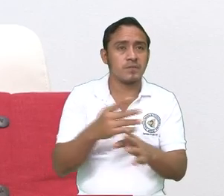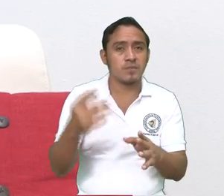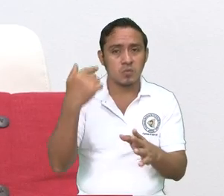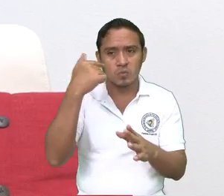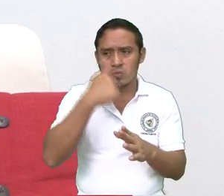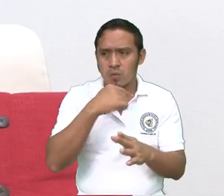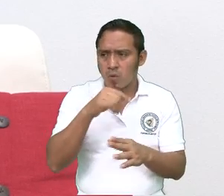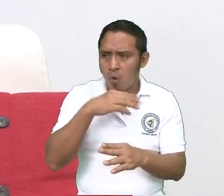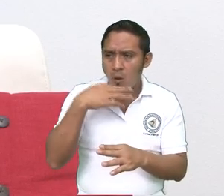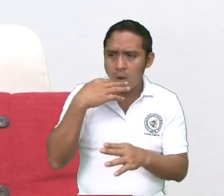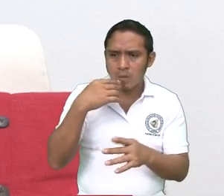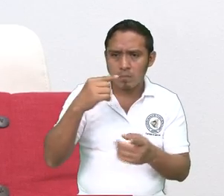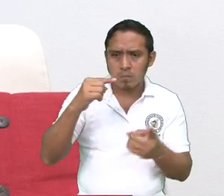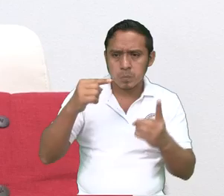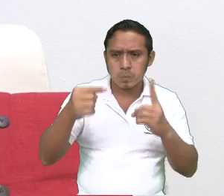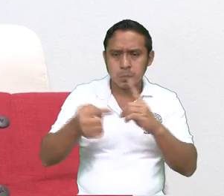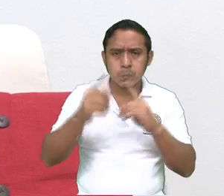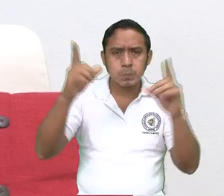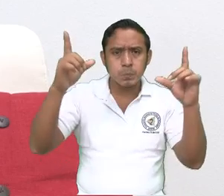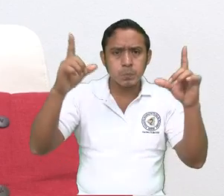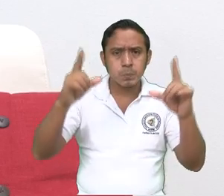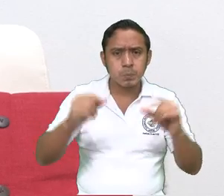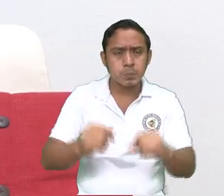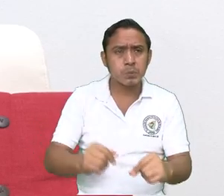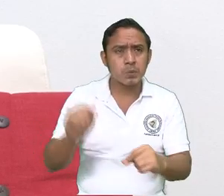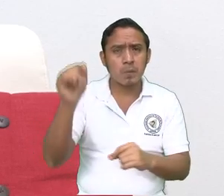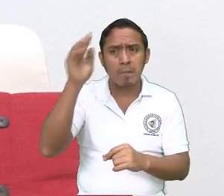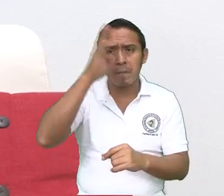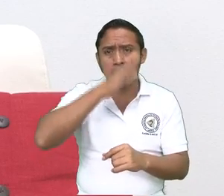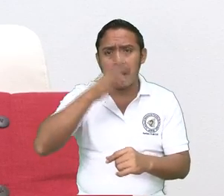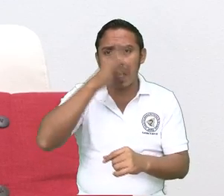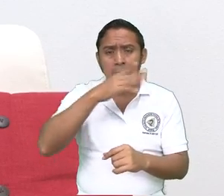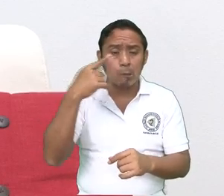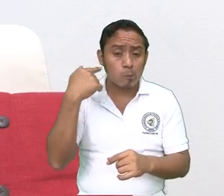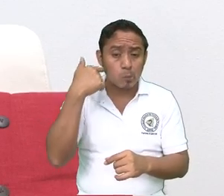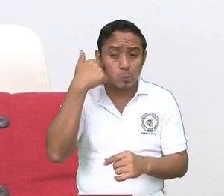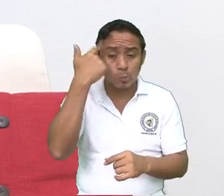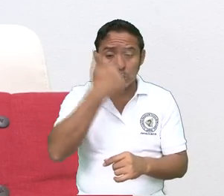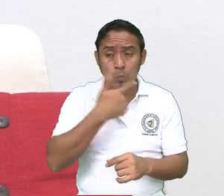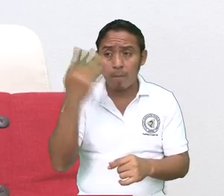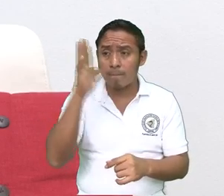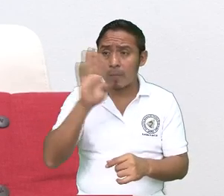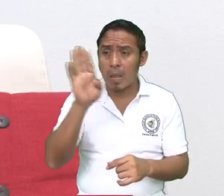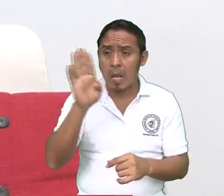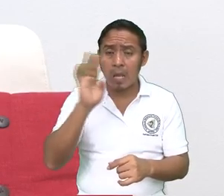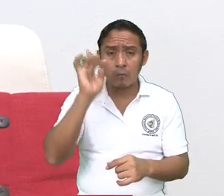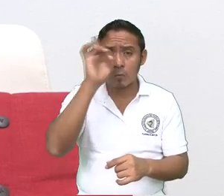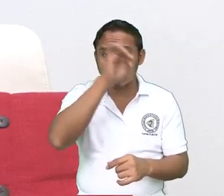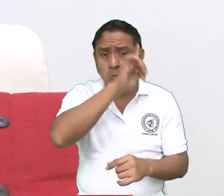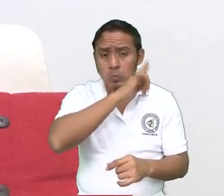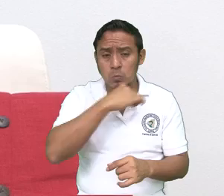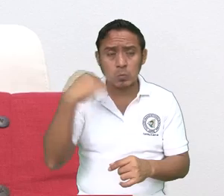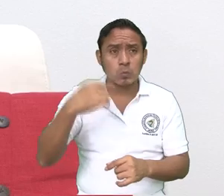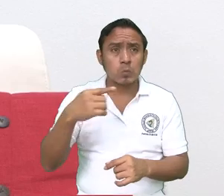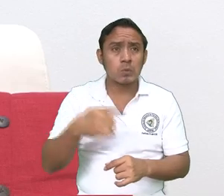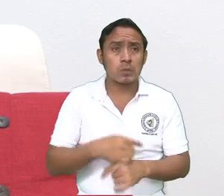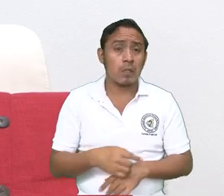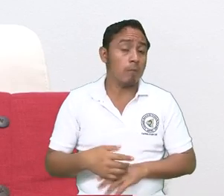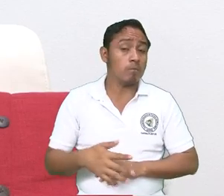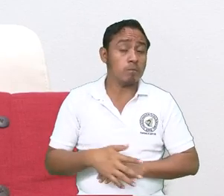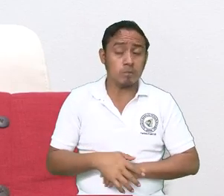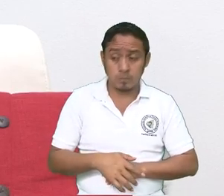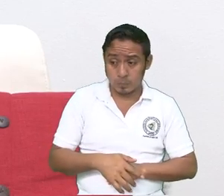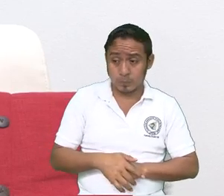a un tipo de piel pálida idea y pacientes con piel blanca que están pálidos